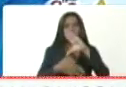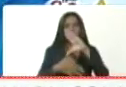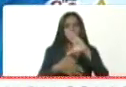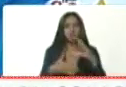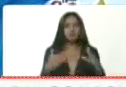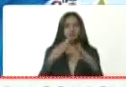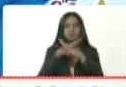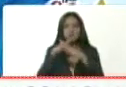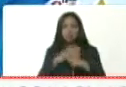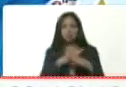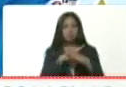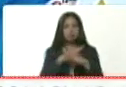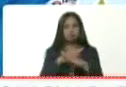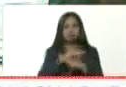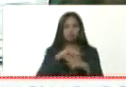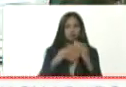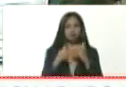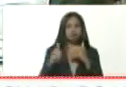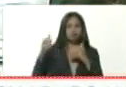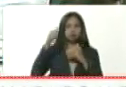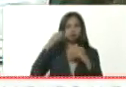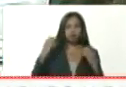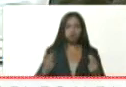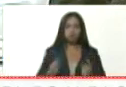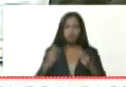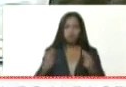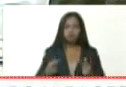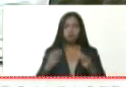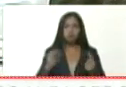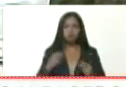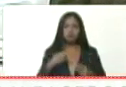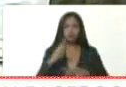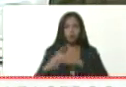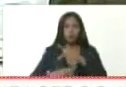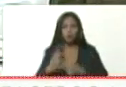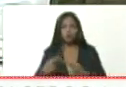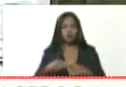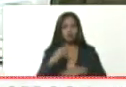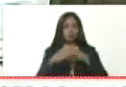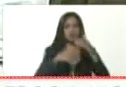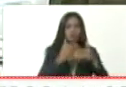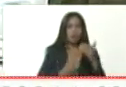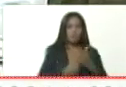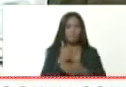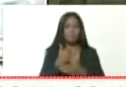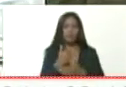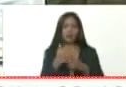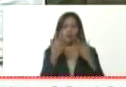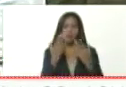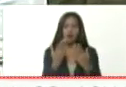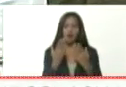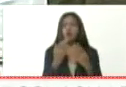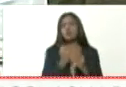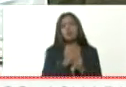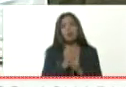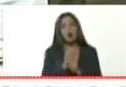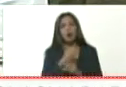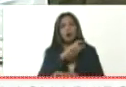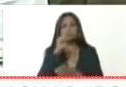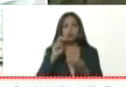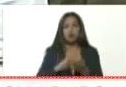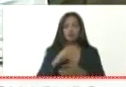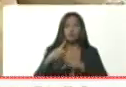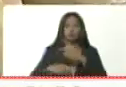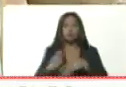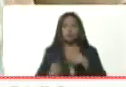bloqueo tiene que ser la más grande motivación para producir cada vez más con mano de obra nacional producir